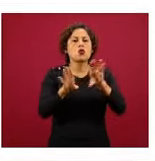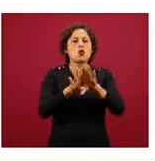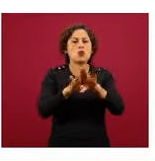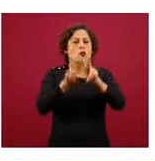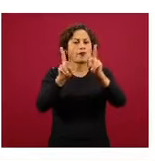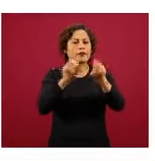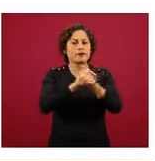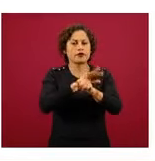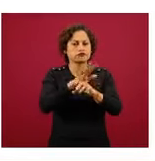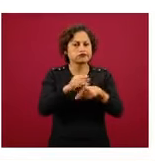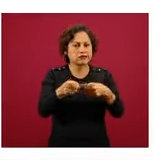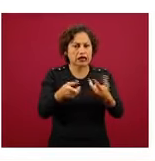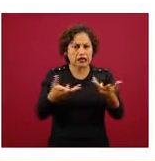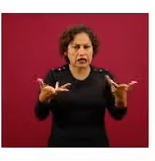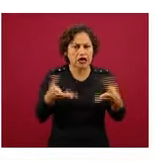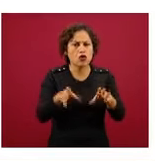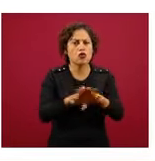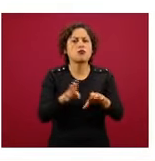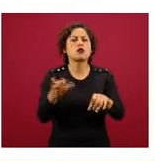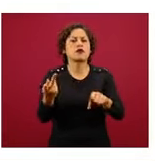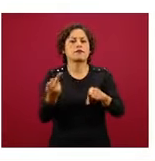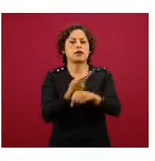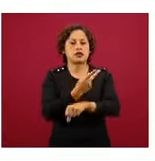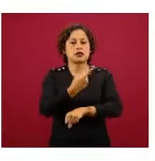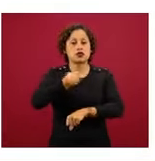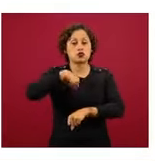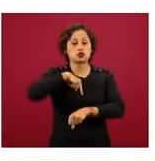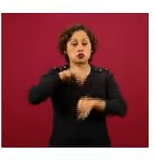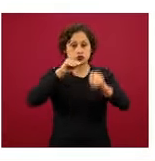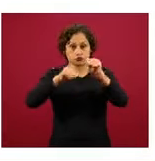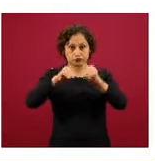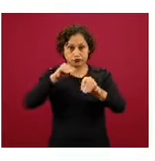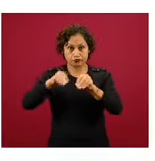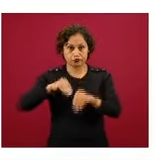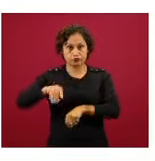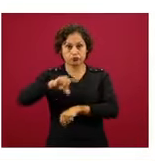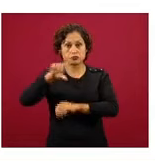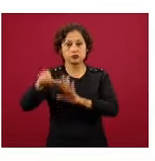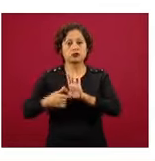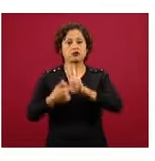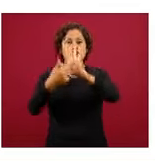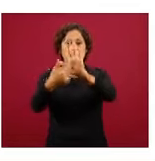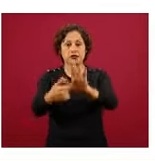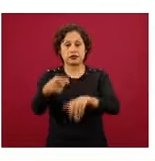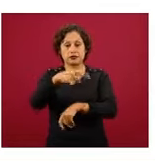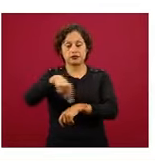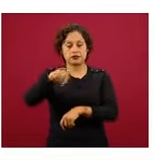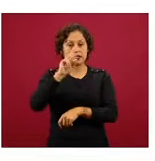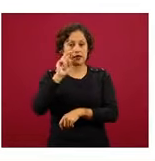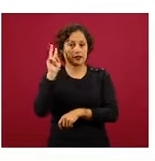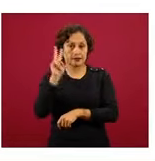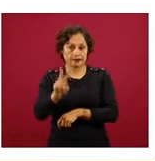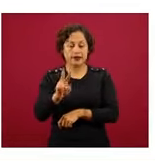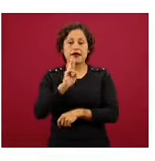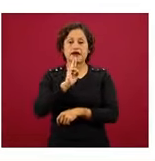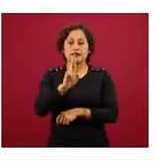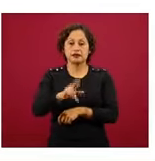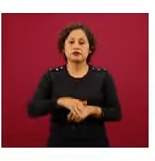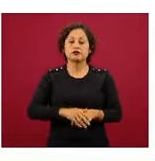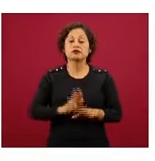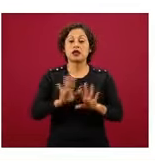Pronto estaremos presentándoles estos resultados. Aquí solo hay datos muy preliminares. Nos sorprende que ya para ese